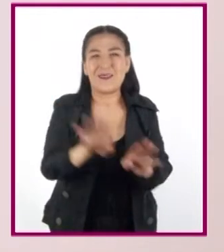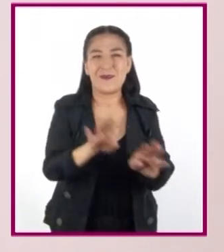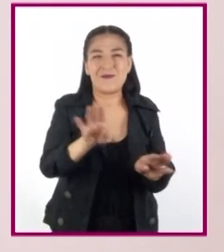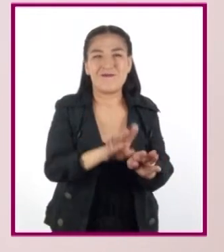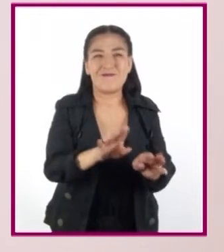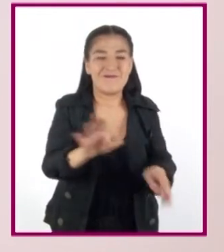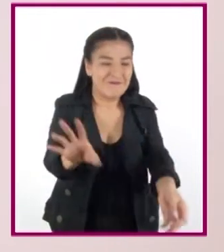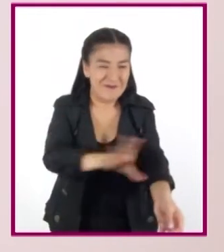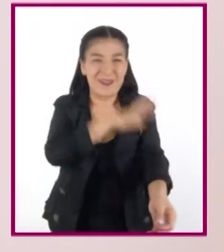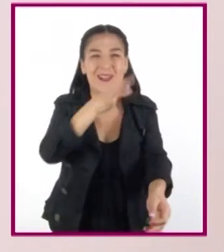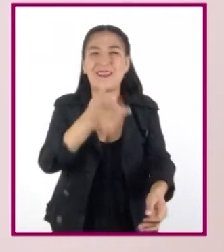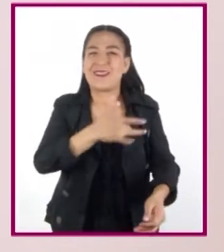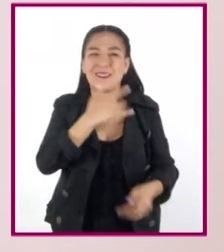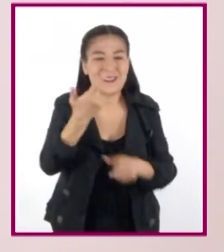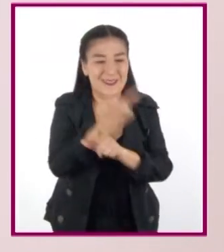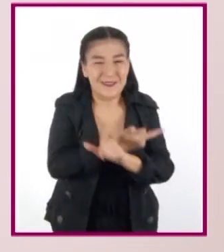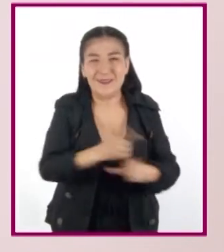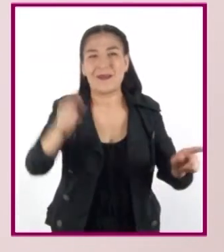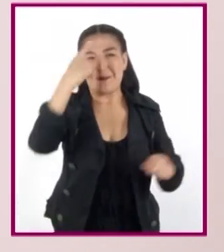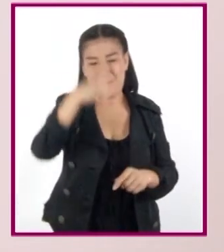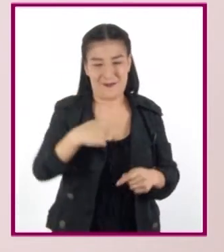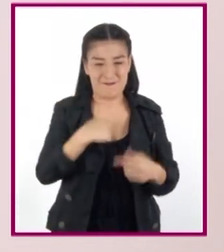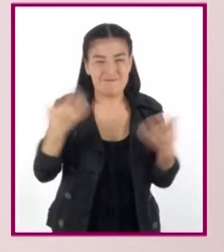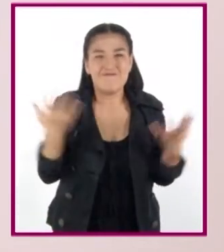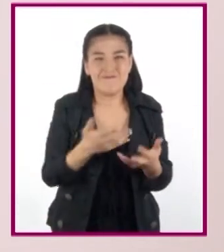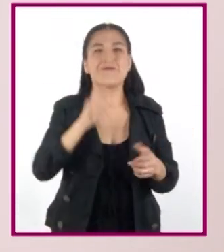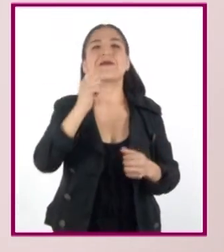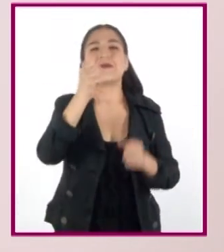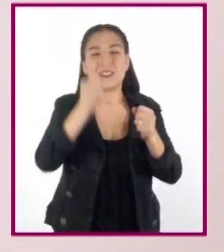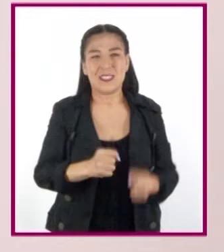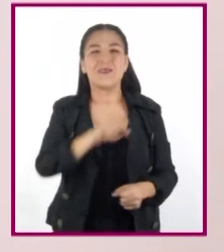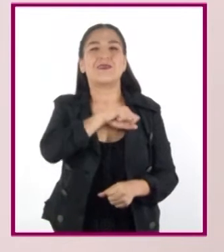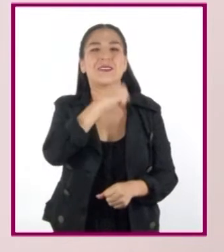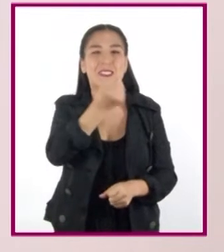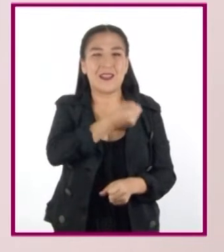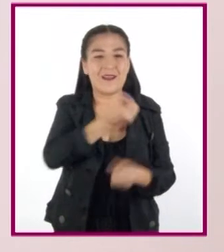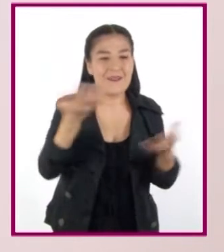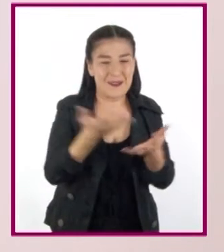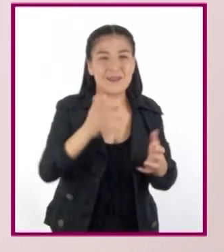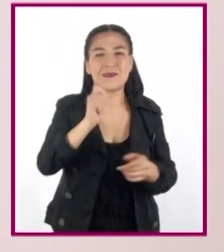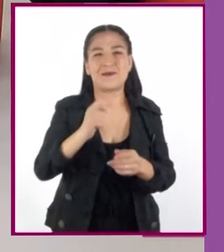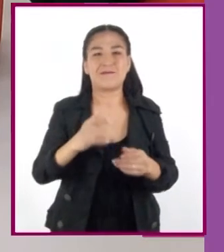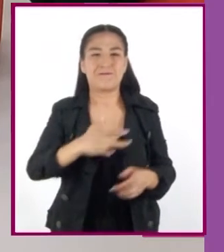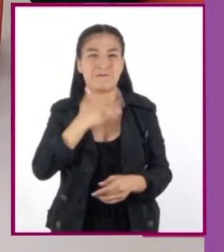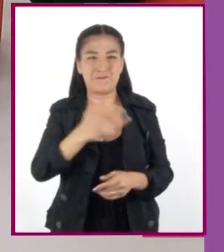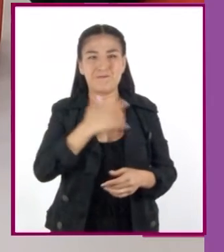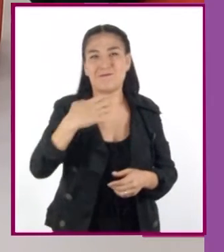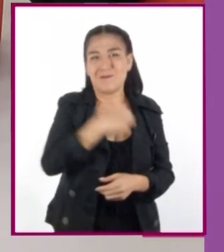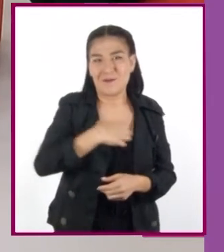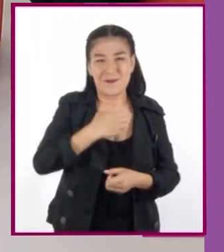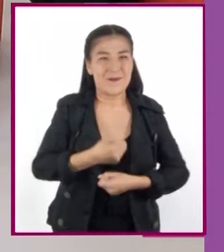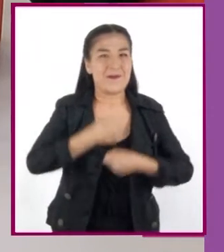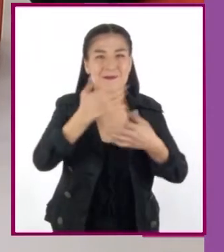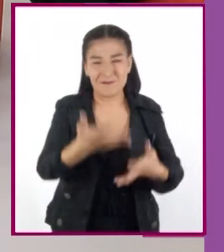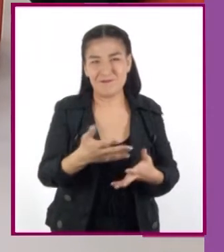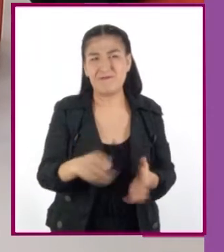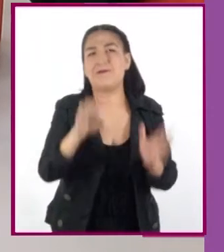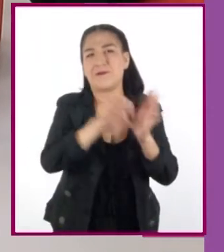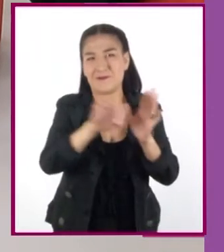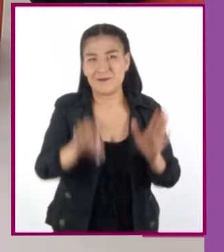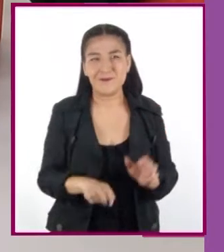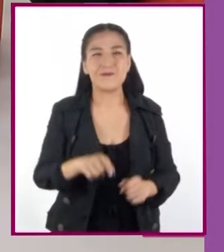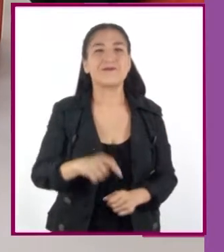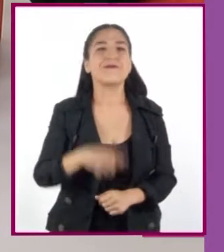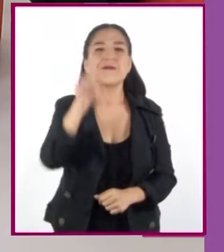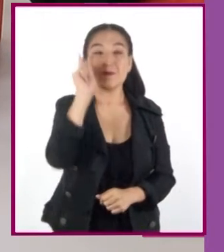sentir libremente para generar sanamente todas las emociones. Es decir, los hombres